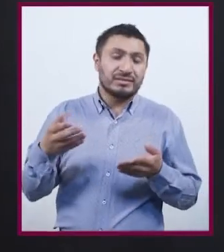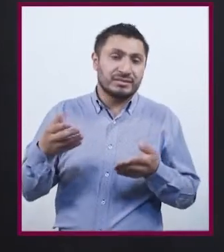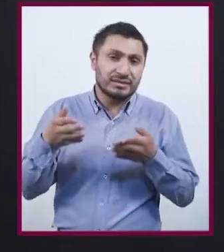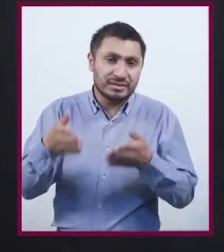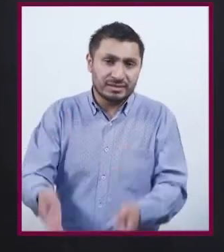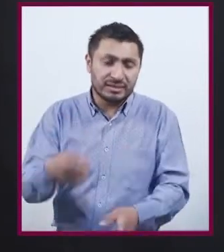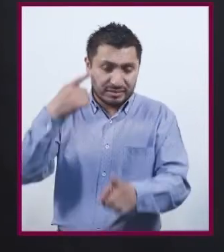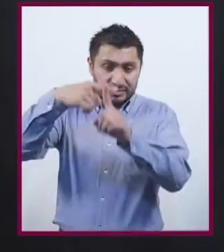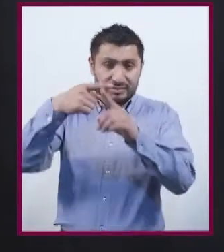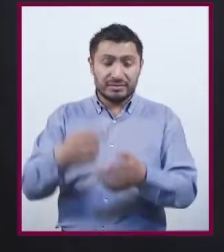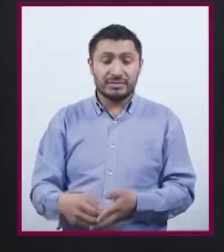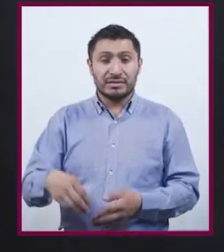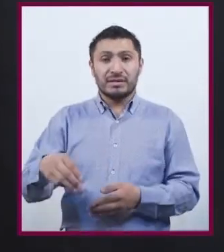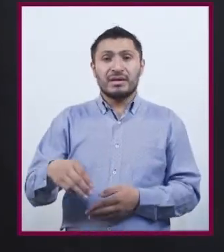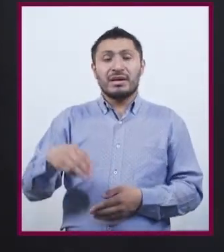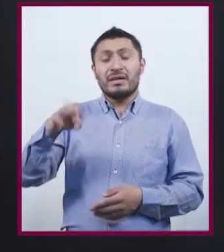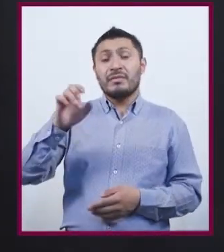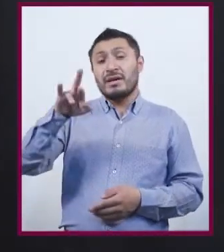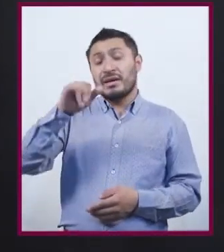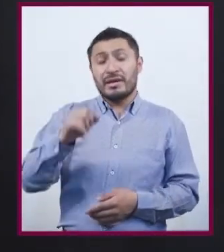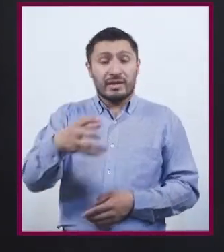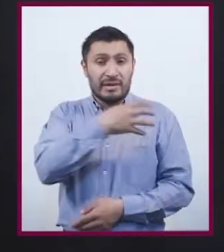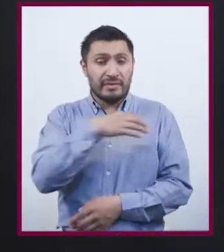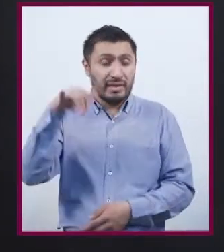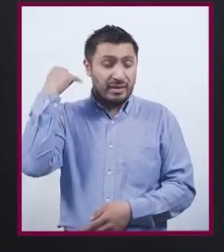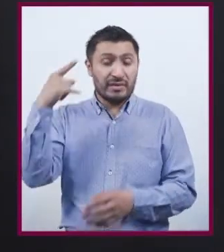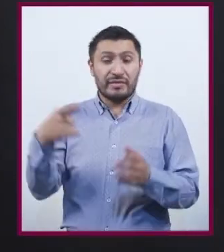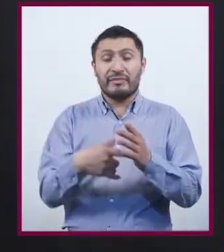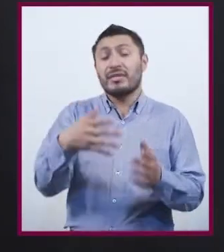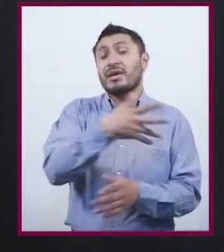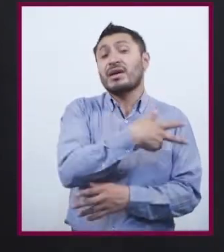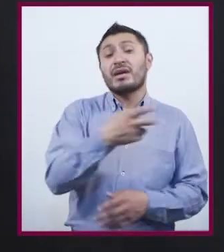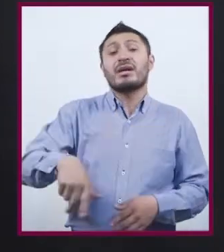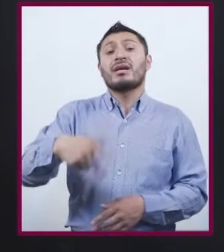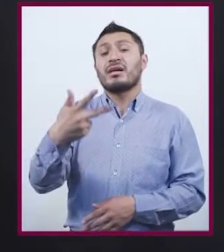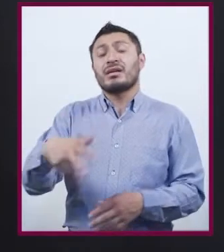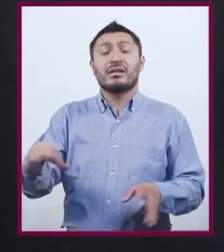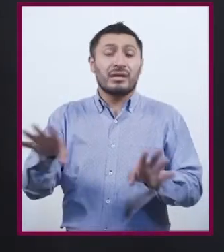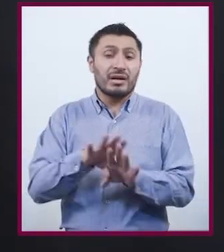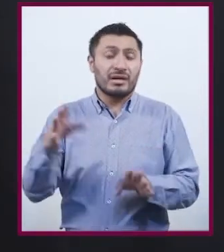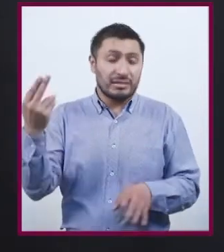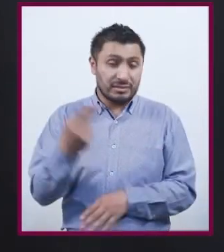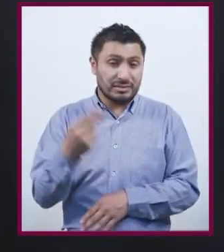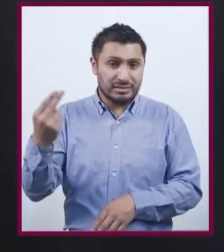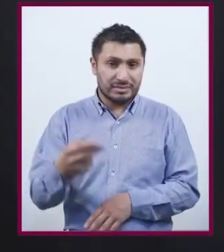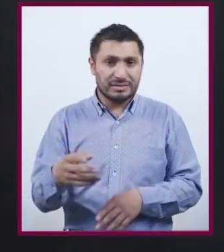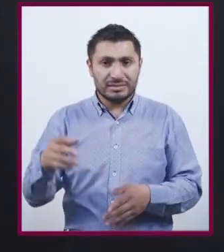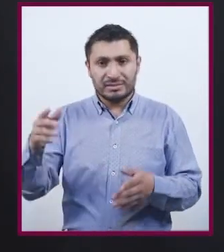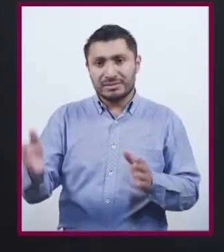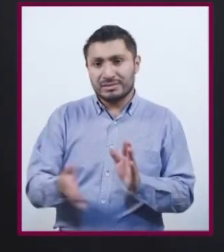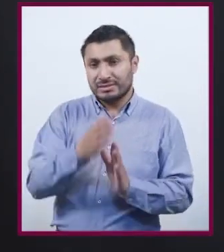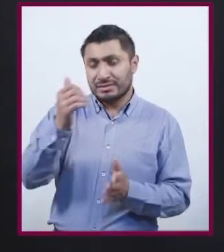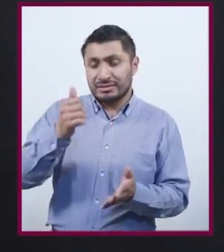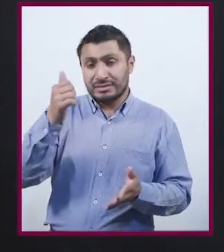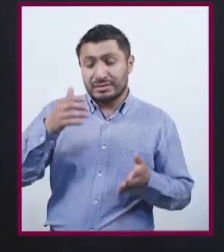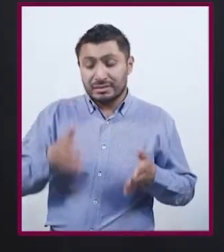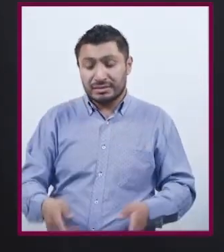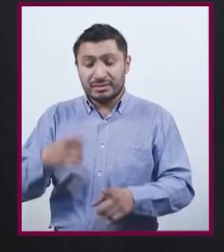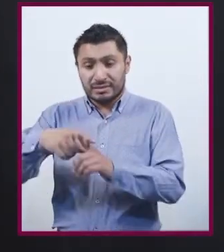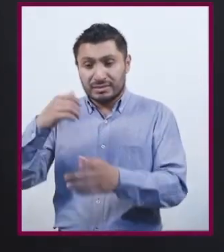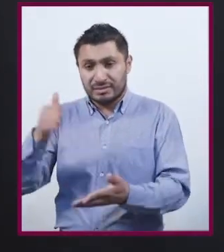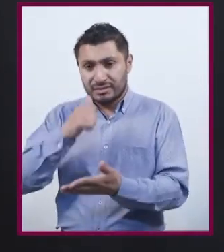de Yucatán, en 1813 se manifestó la necesidad de reubicar el cementerio de la ciudad a sus afueras para cumplir